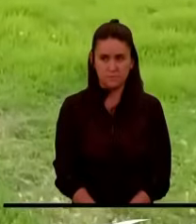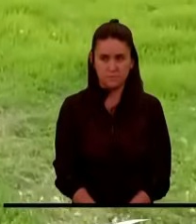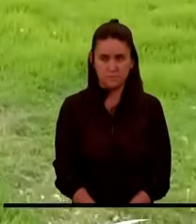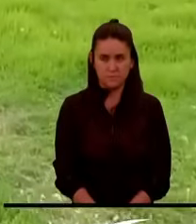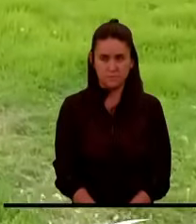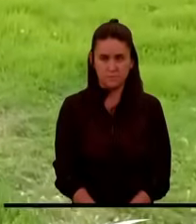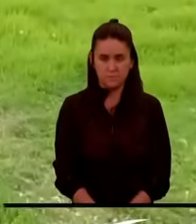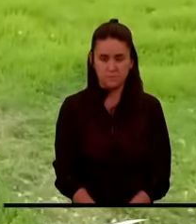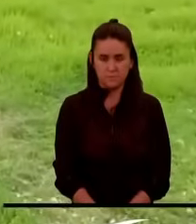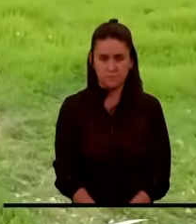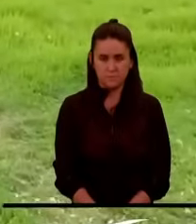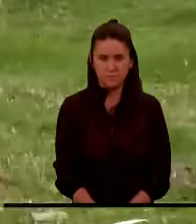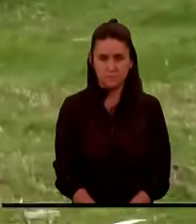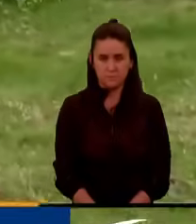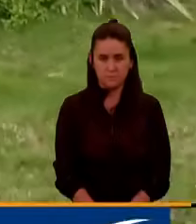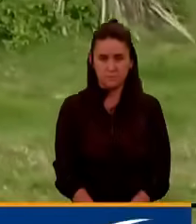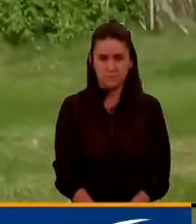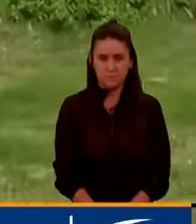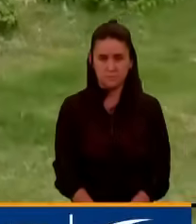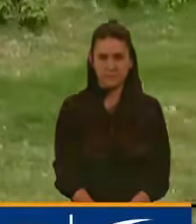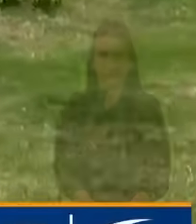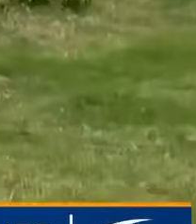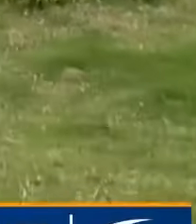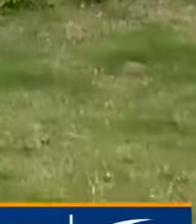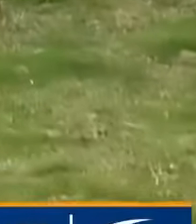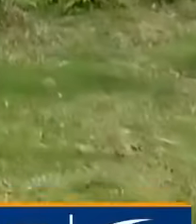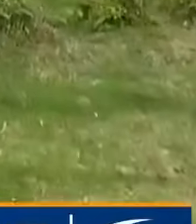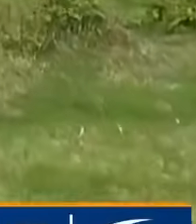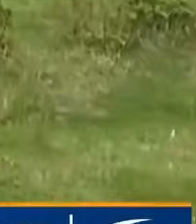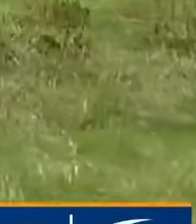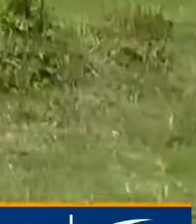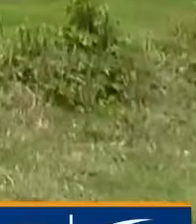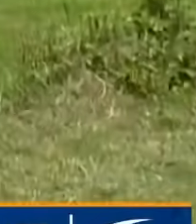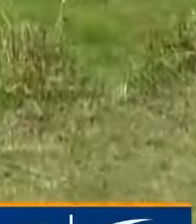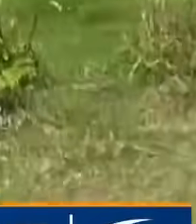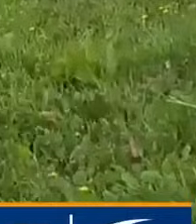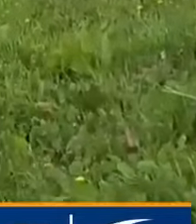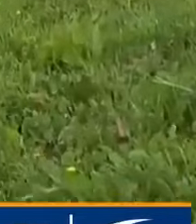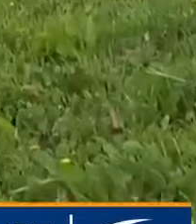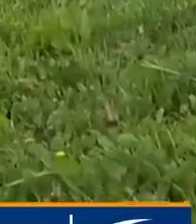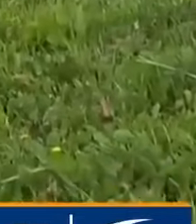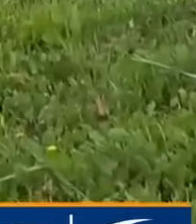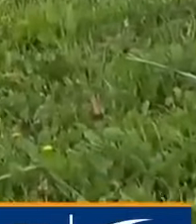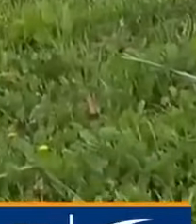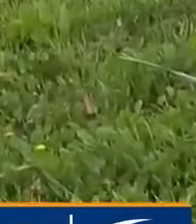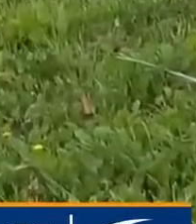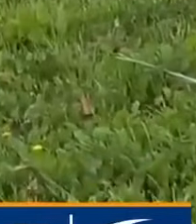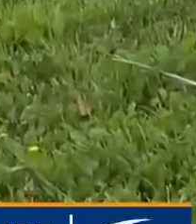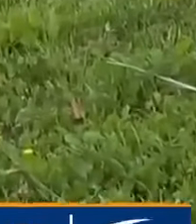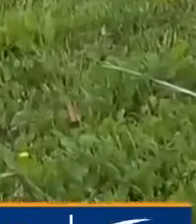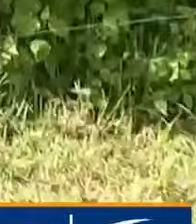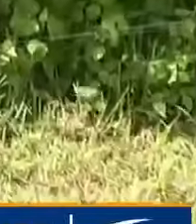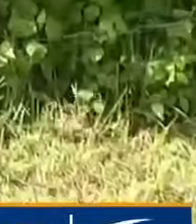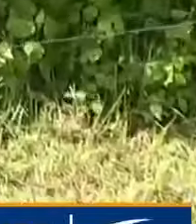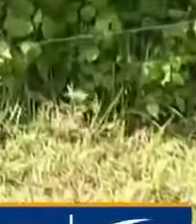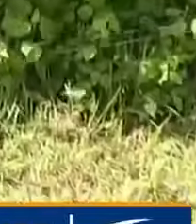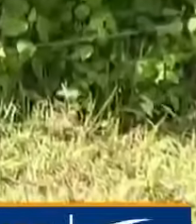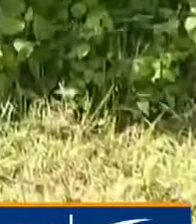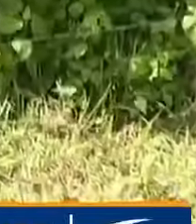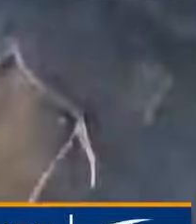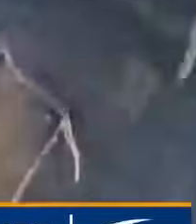El campo le ha dado a Carlos Alberto Nonsoque la fuerza de ejercer su papel como mamá y papá de tres hijos.